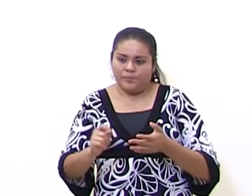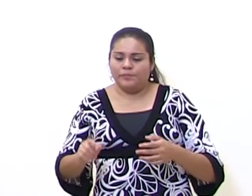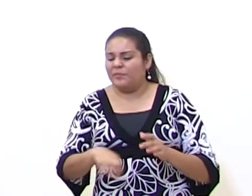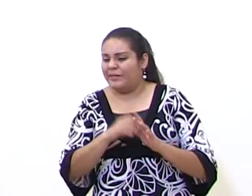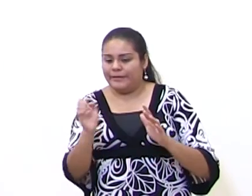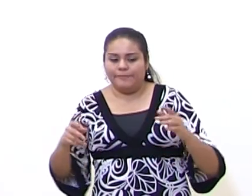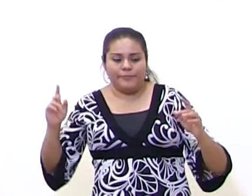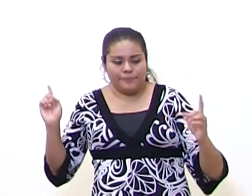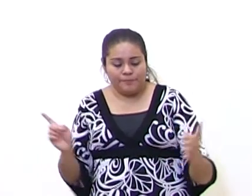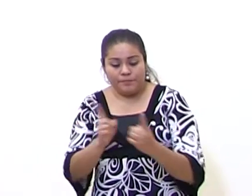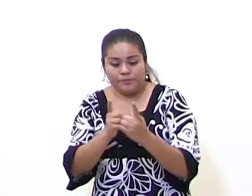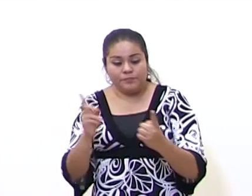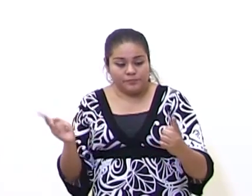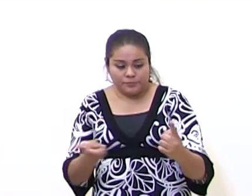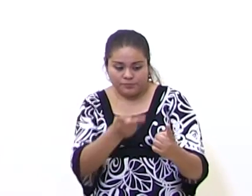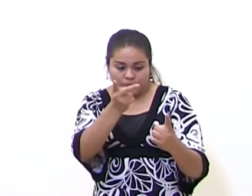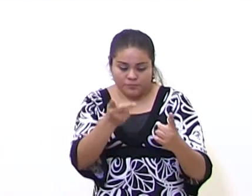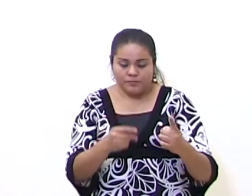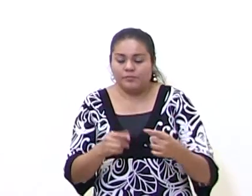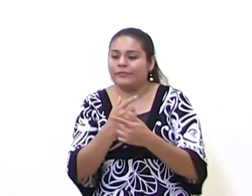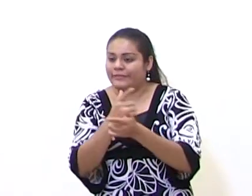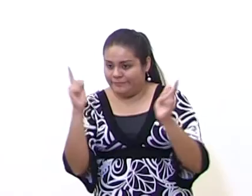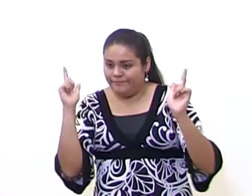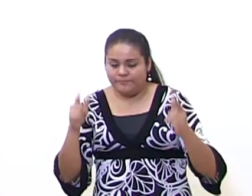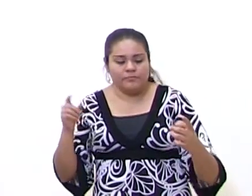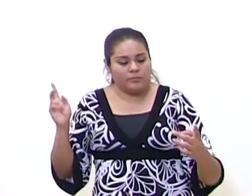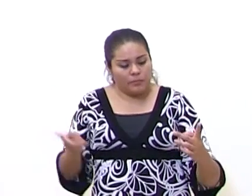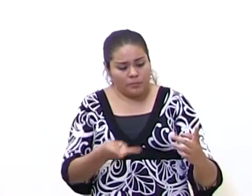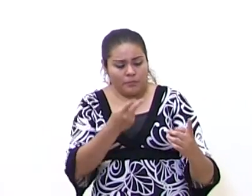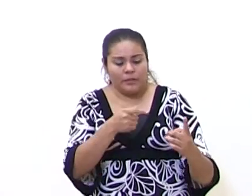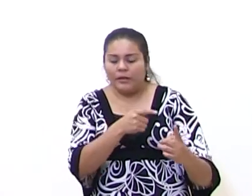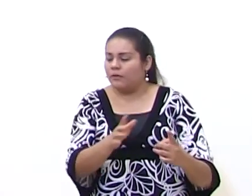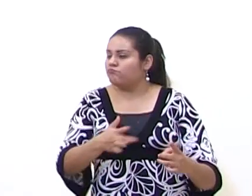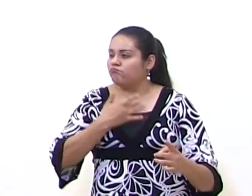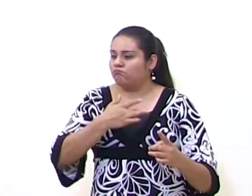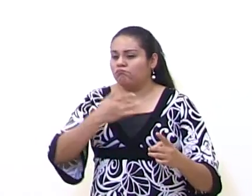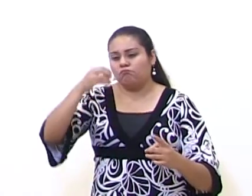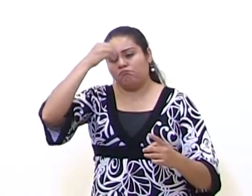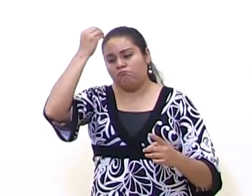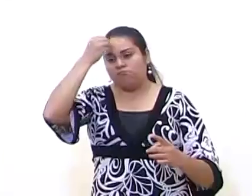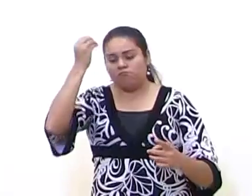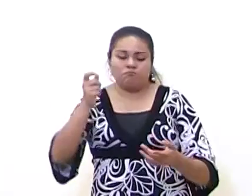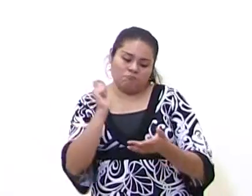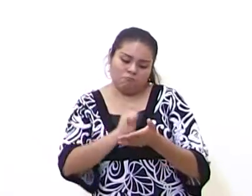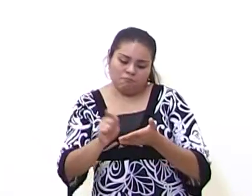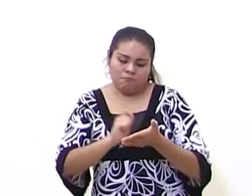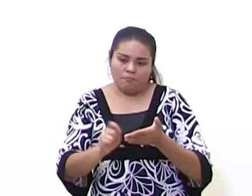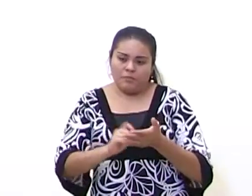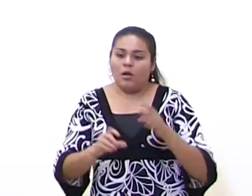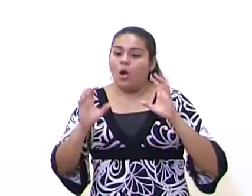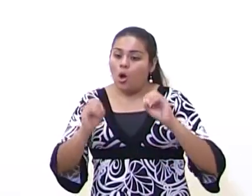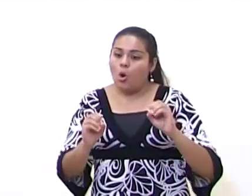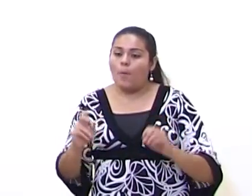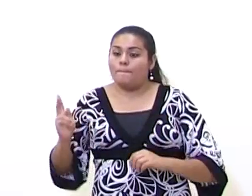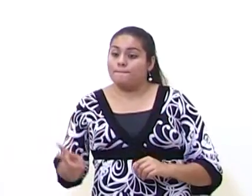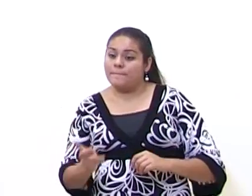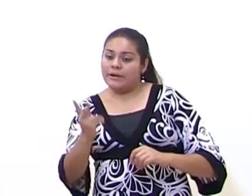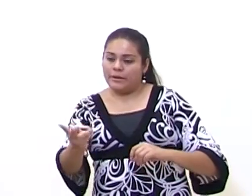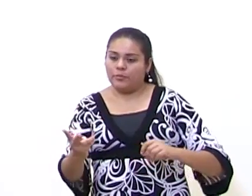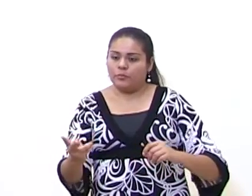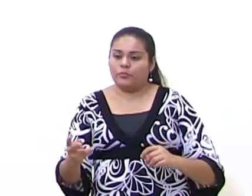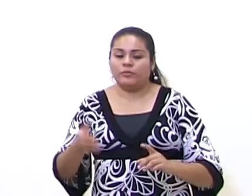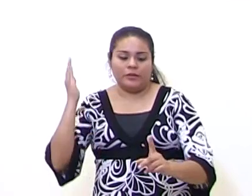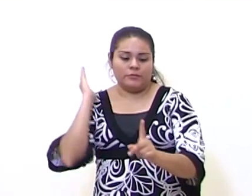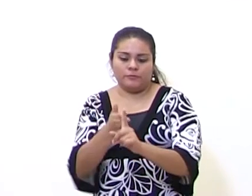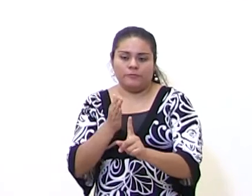de respuesta. Y en las preguntas cerradas, pues tú solamente le estableces casilleros, opciones, donde le vas a decir